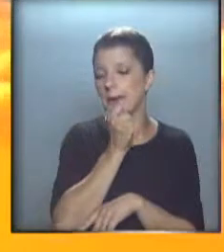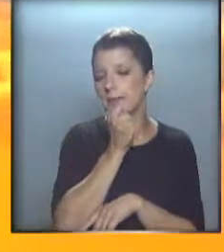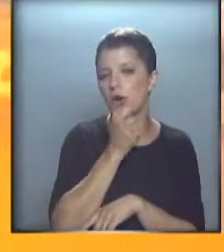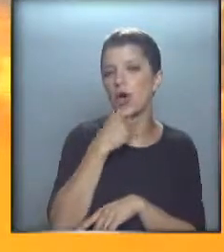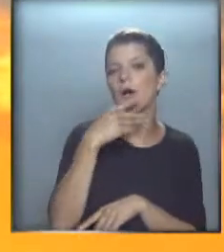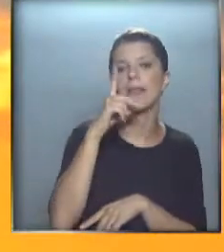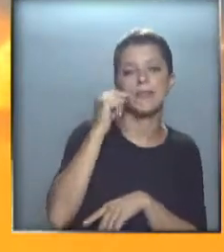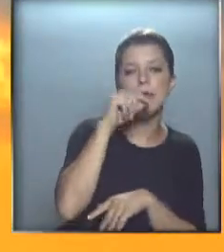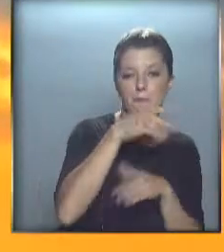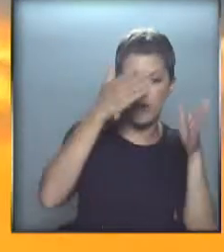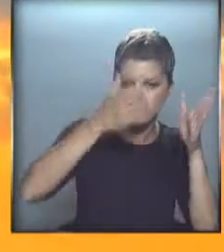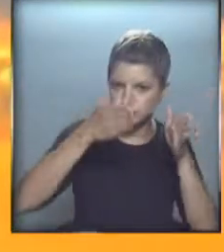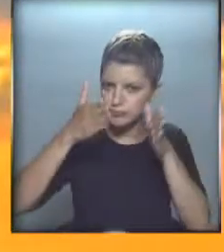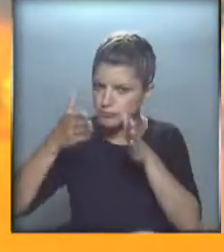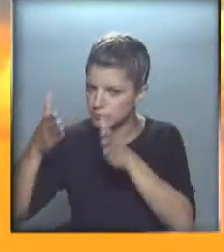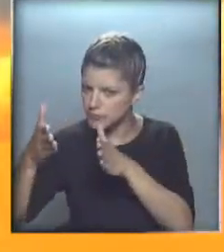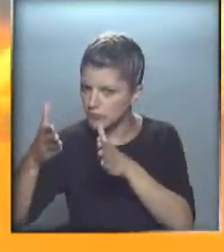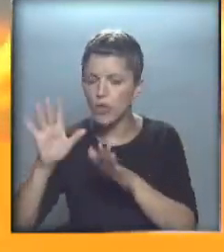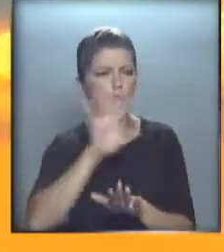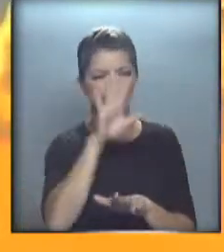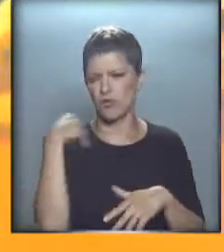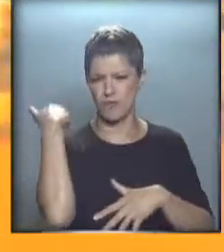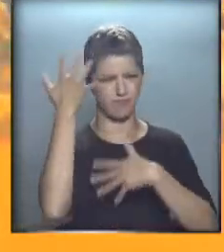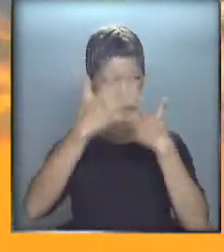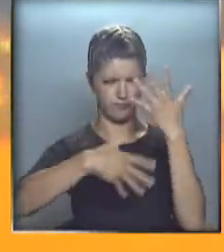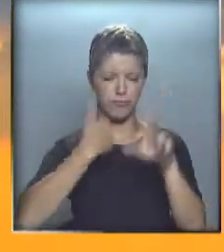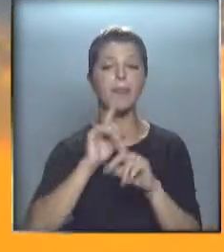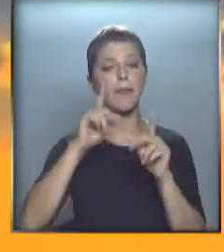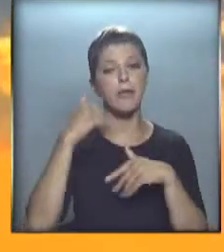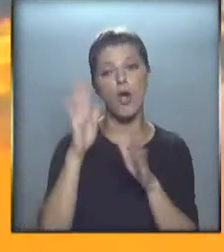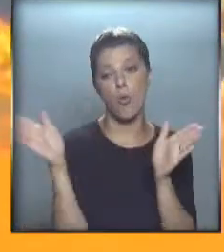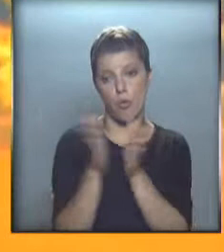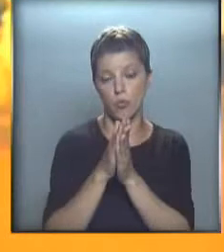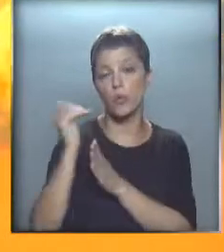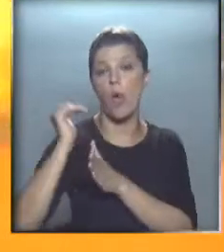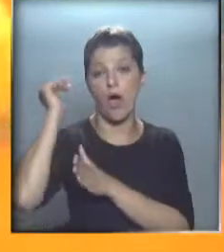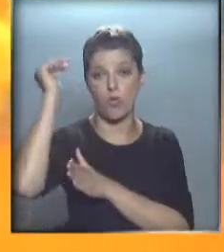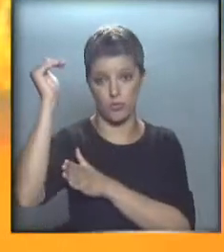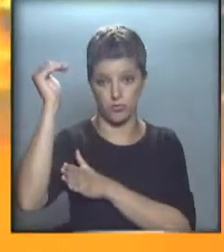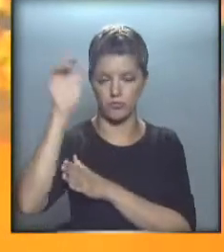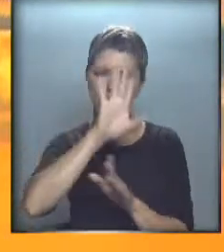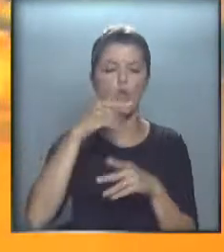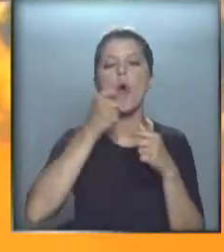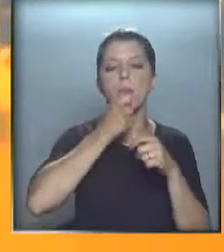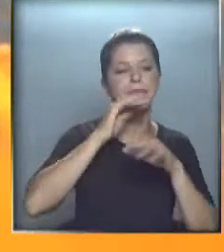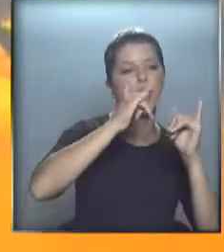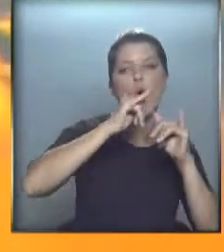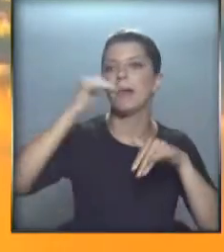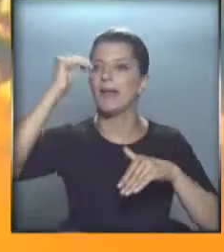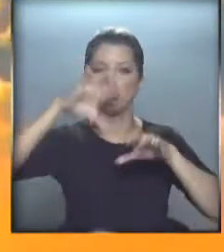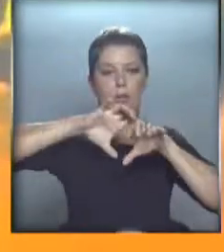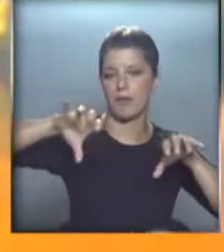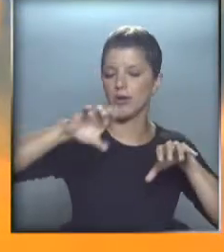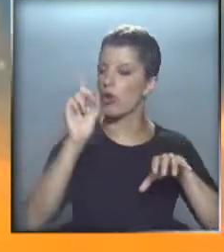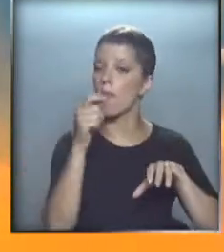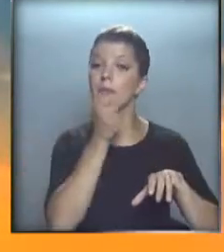para cada parte, ¿no? No, grabamos todos mezclados y también grabamos con los adultos, no es que están los adultos y los jóvenes. Bueno, por ejemplo.